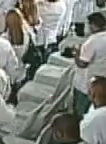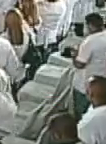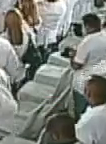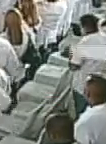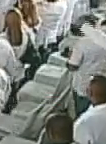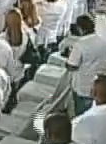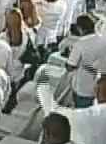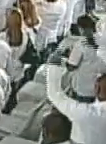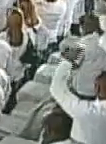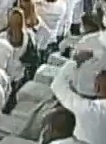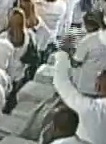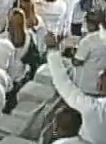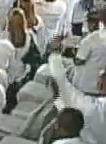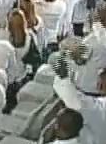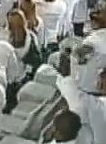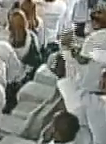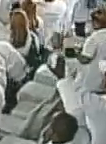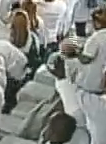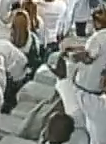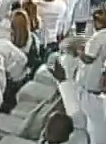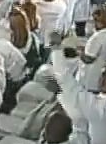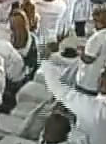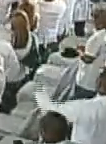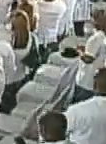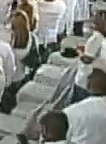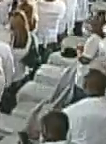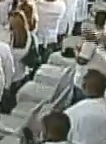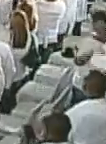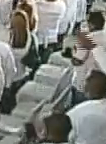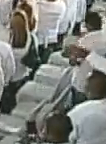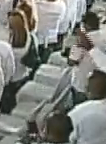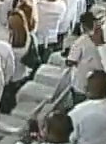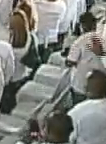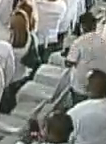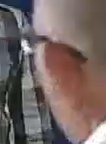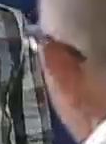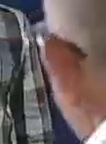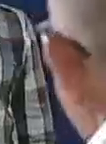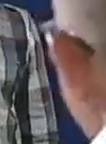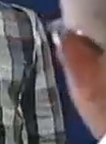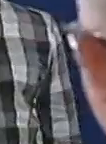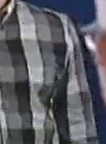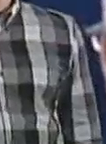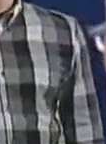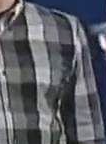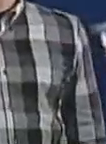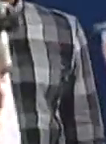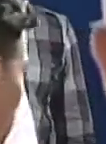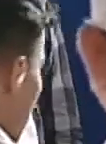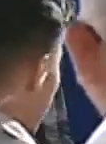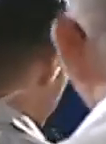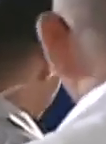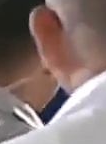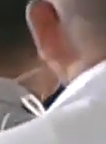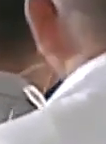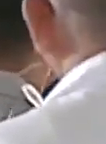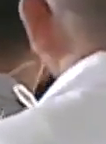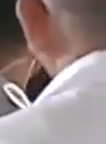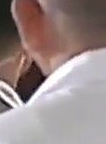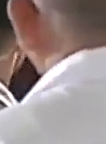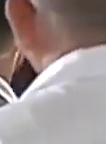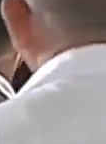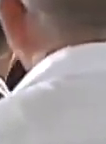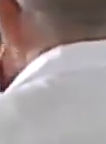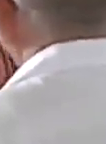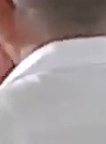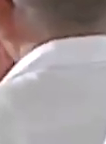salud. Con estas imágenes y esta despedida del Ejecutivo Nacional, nosotros queremos despedir